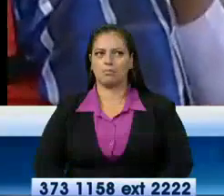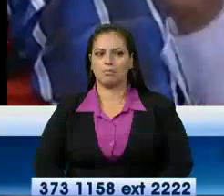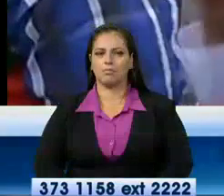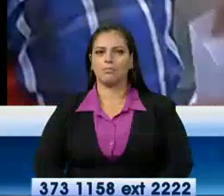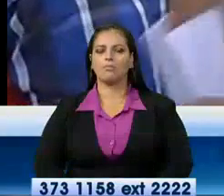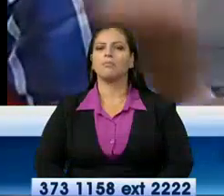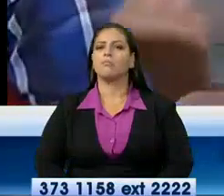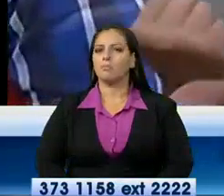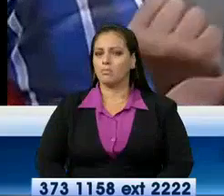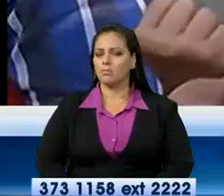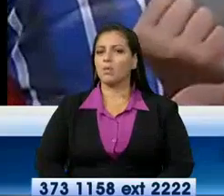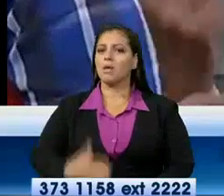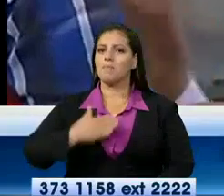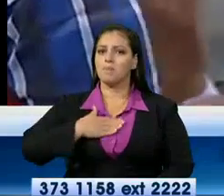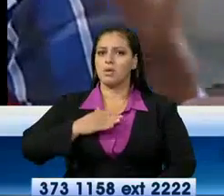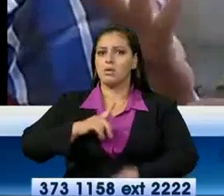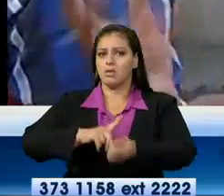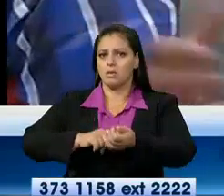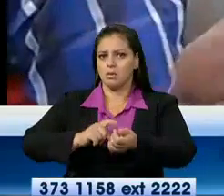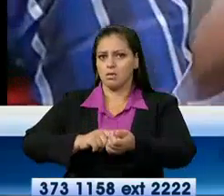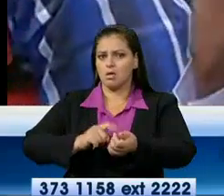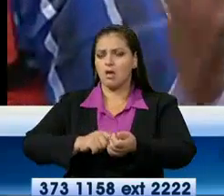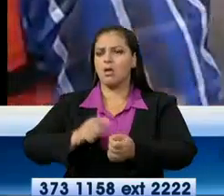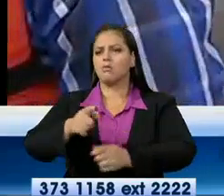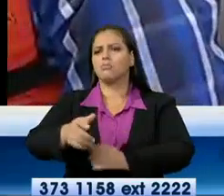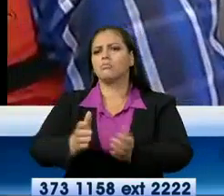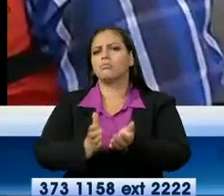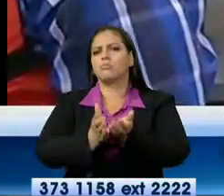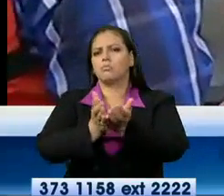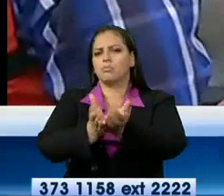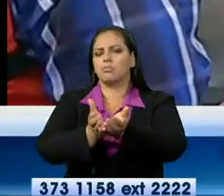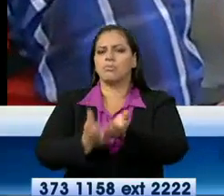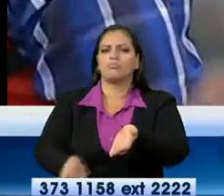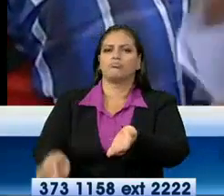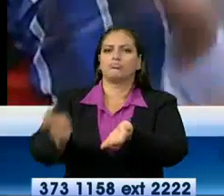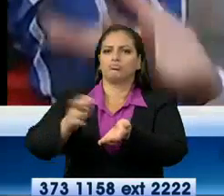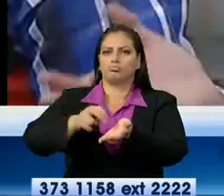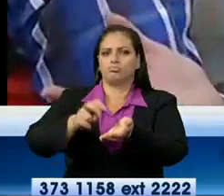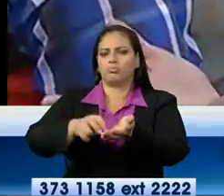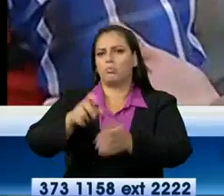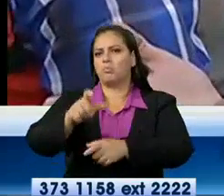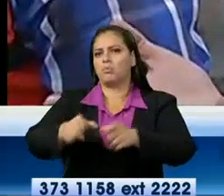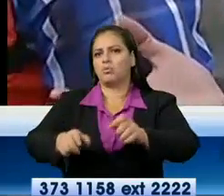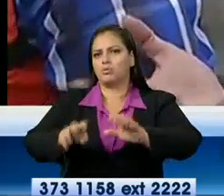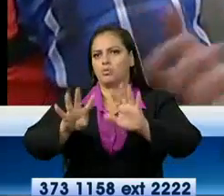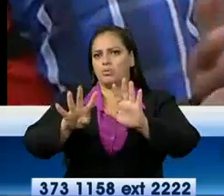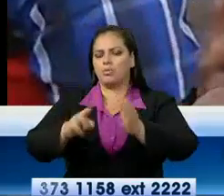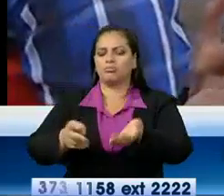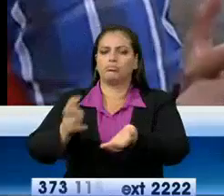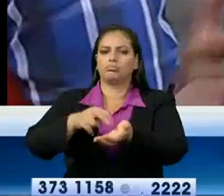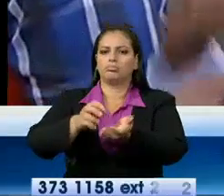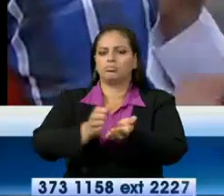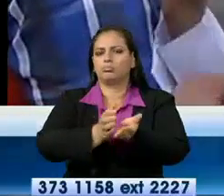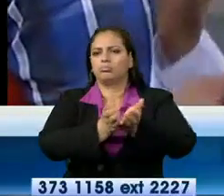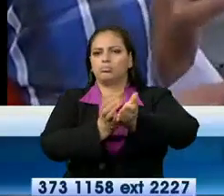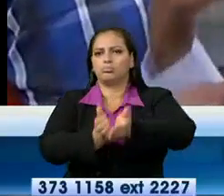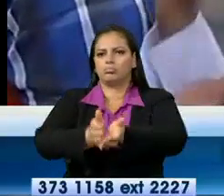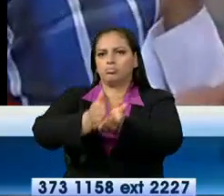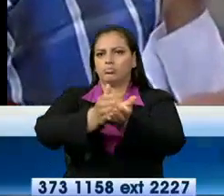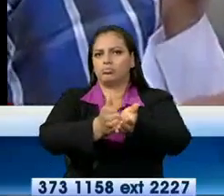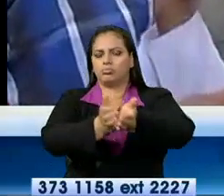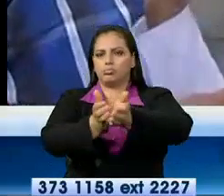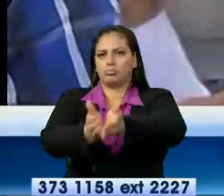que en el brusco movimiento que hizo el chofer y a la velocidad alta que iba, él salió chispeado. Y dijeron, no, porque él